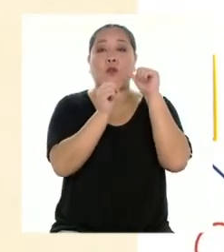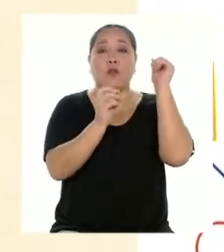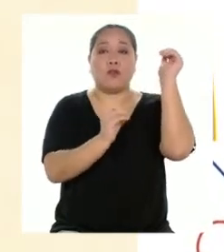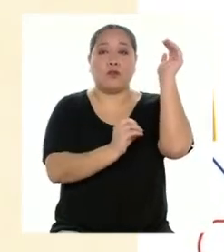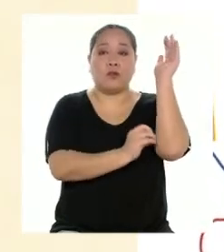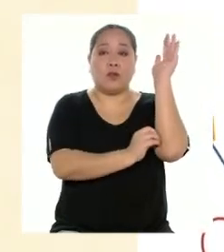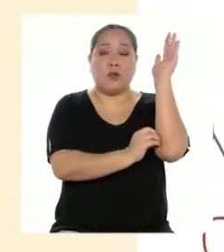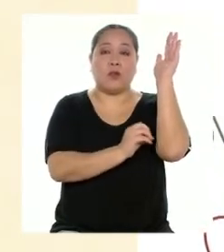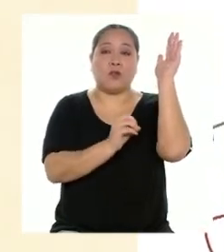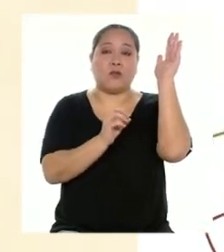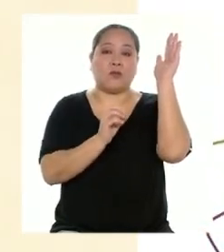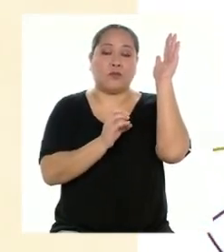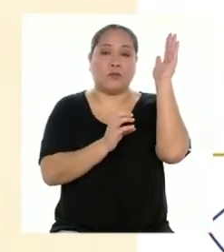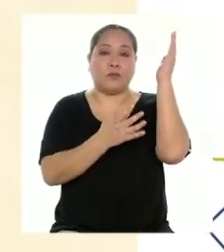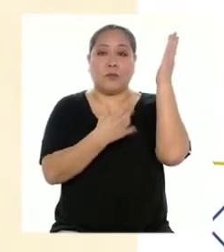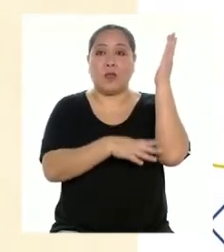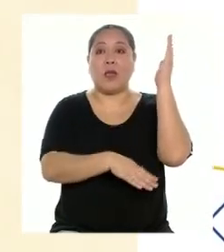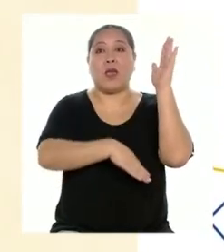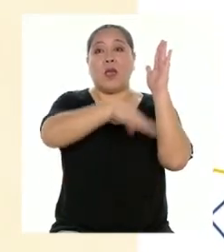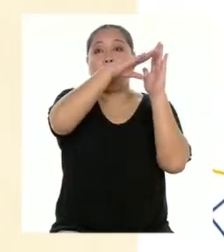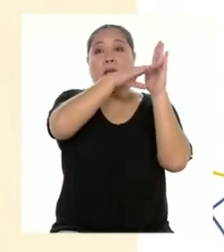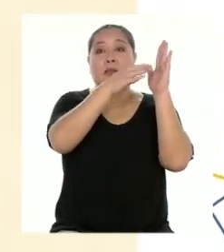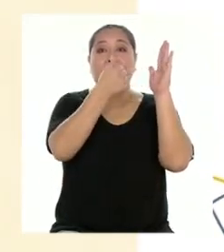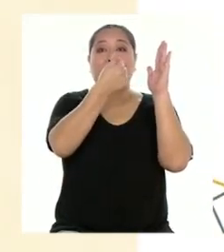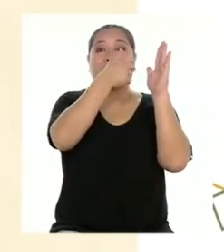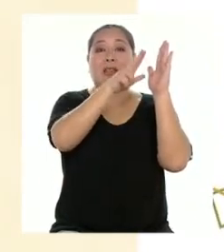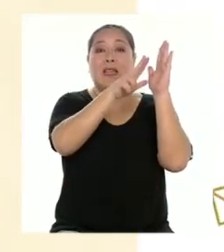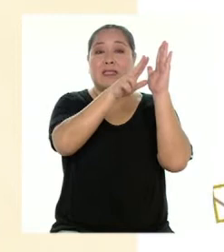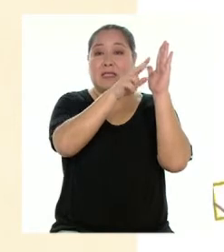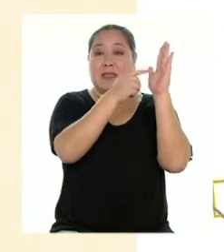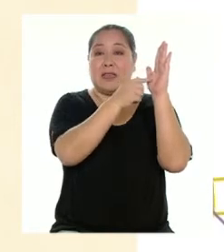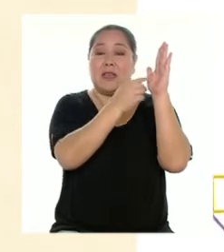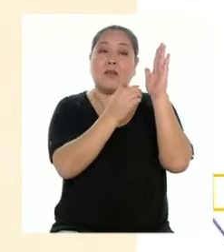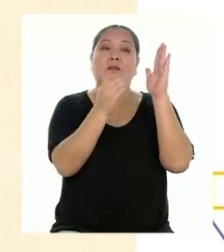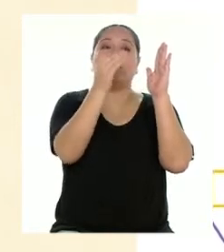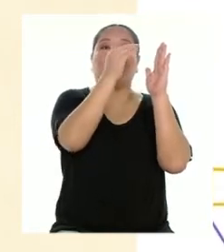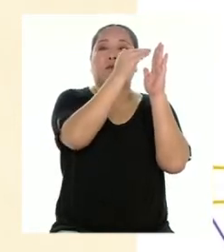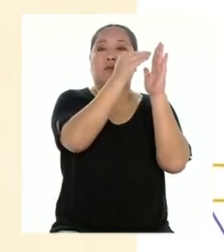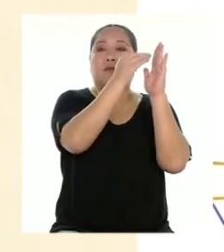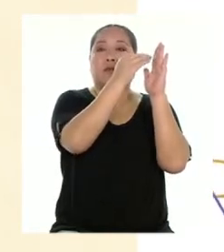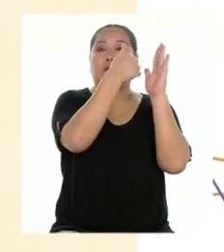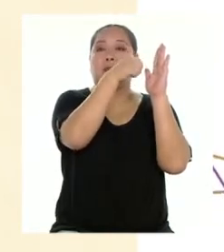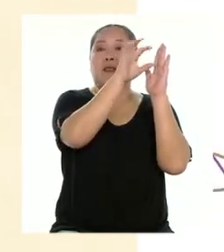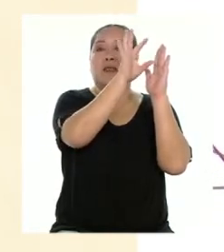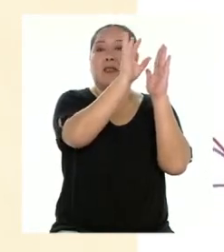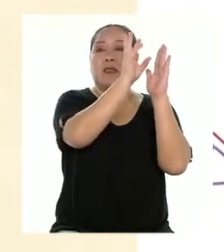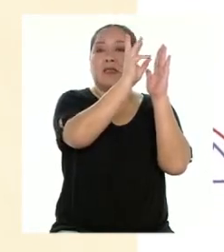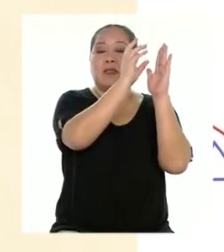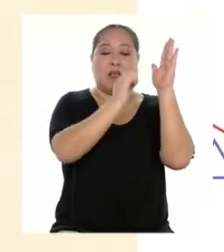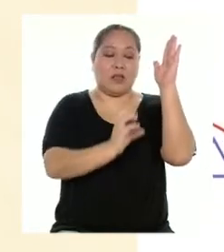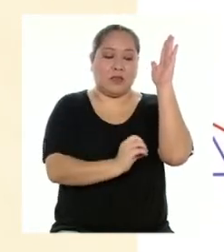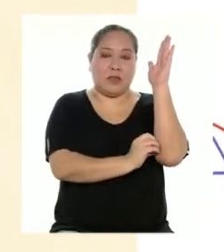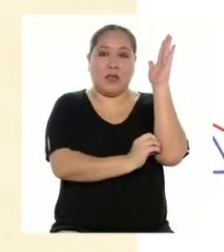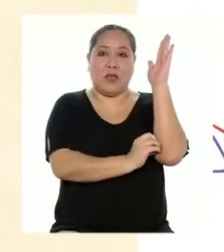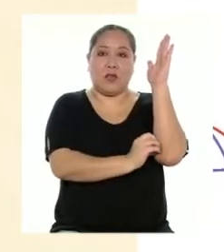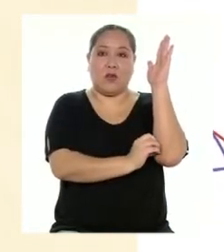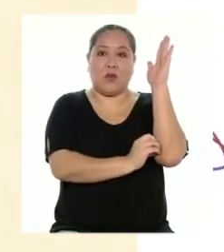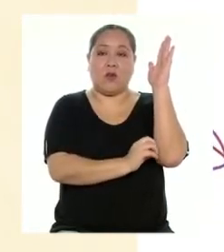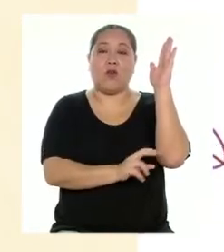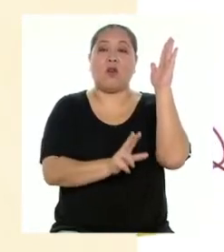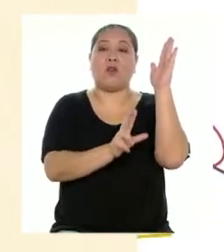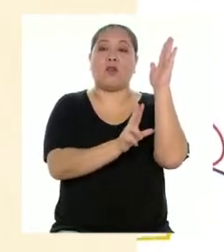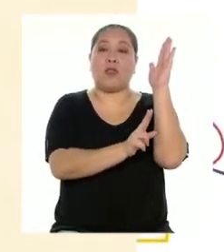absolutas. Tengamos en cuenta que el mayor valor es 13. Entonces, empezaré desde el punto de origen, que es 0, avanzaré